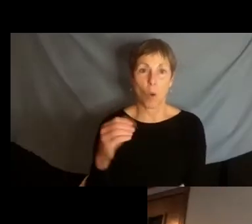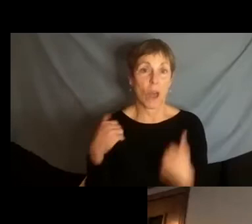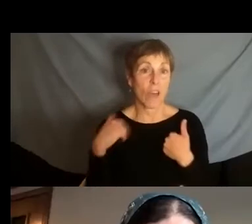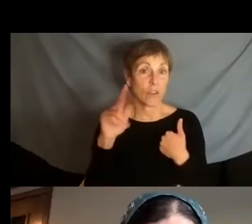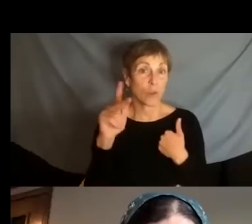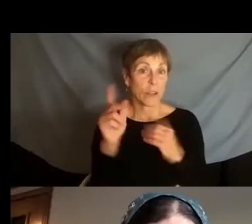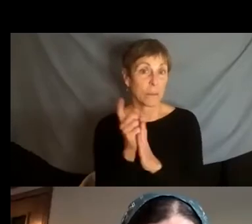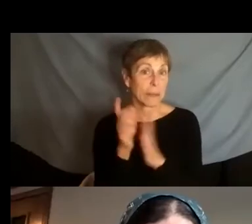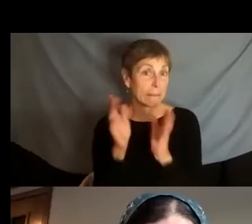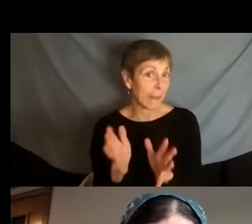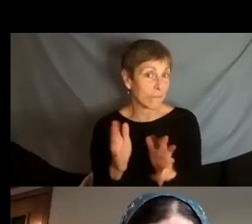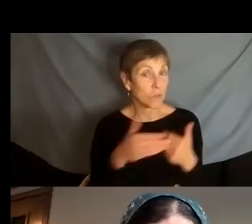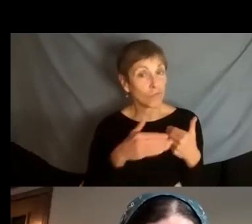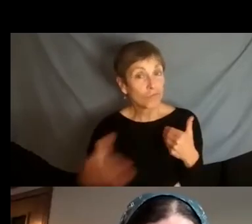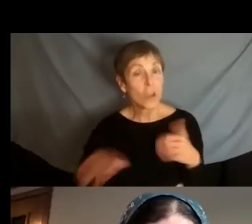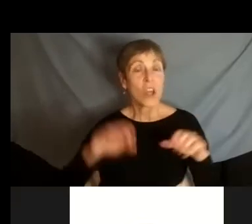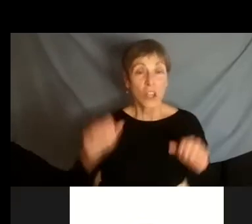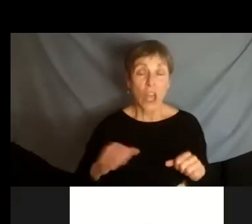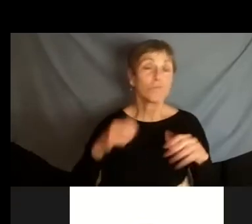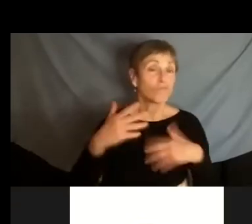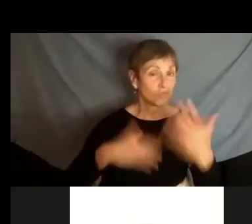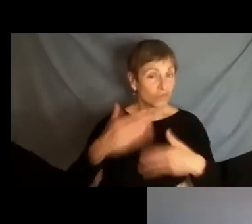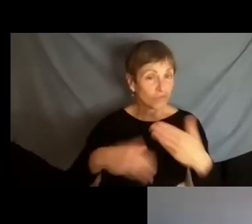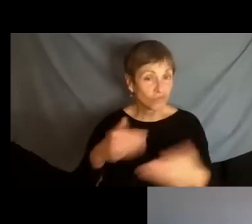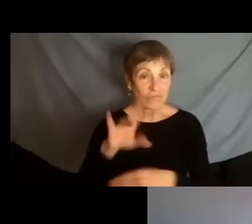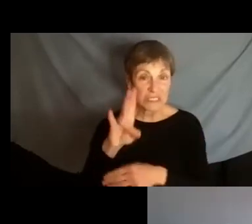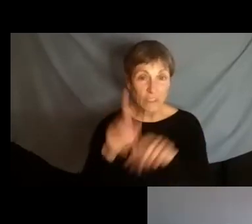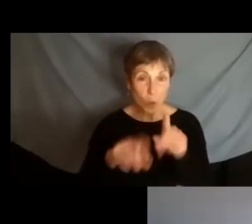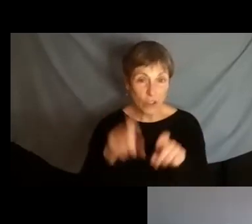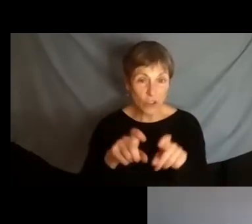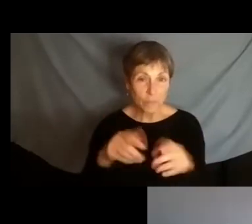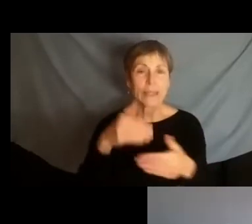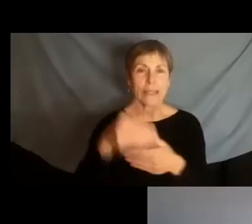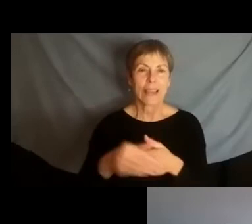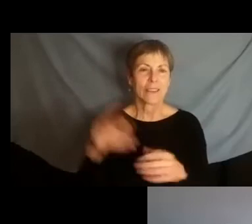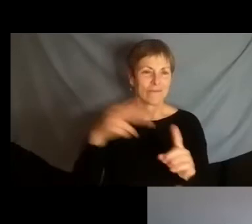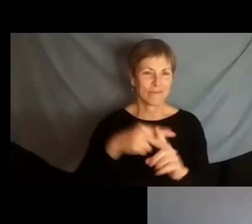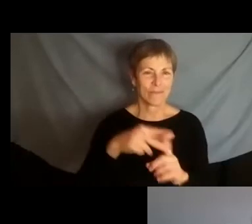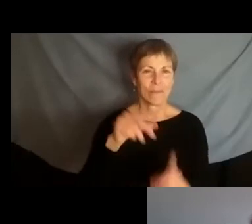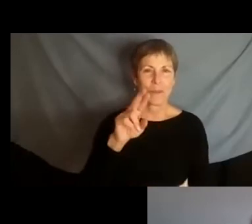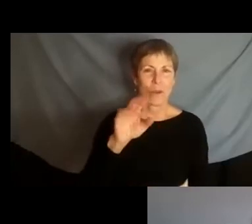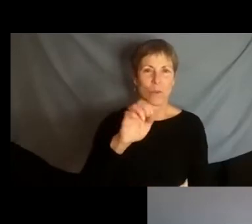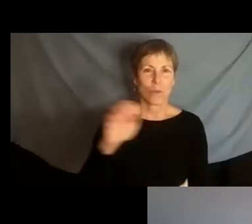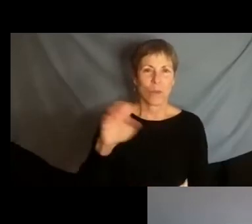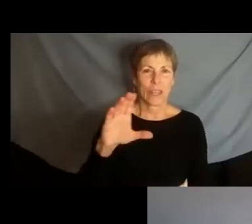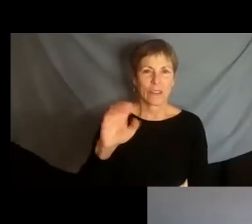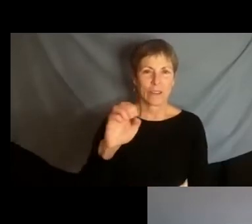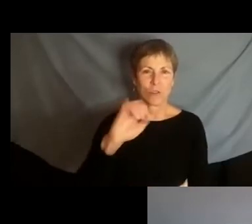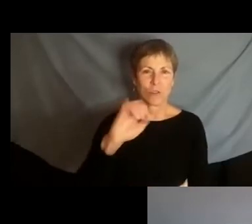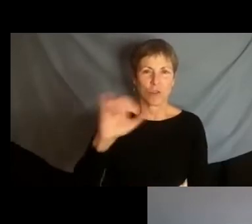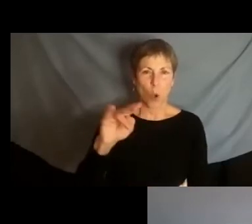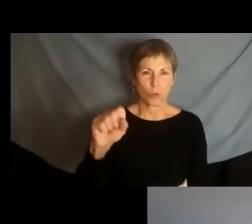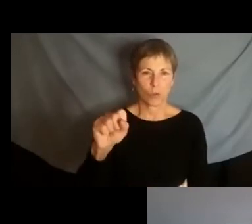Sí, tenemos todavía como 23 minutos, así que podemos pasar la mayoría de eso. La siguiente pregunta es para Rich Jones. Quiero